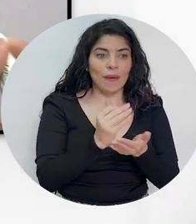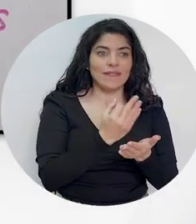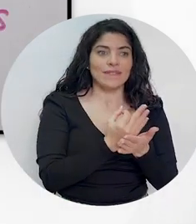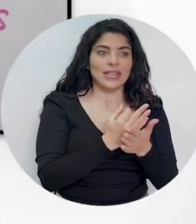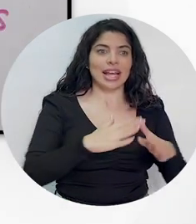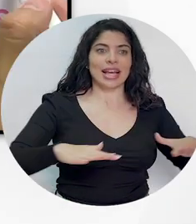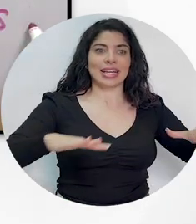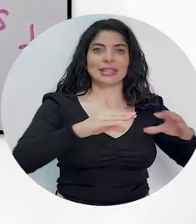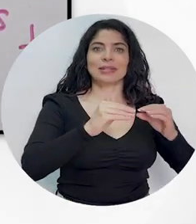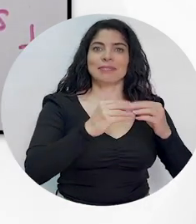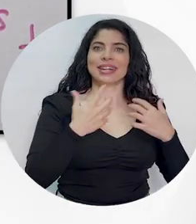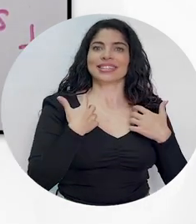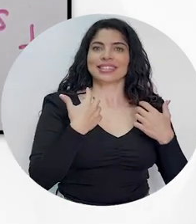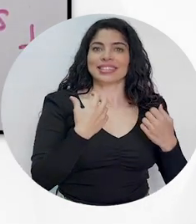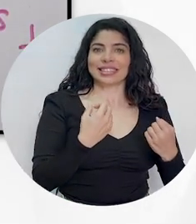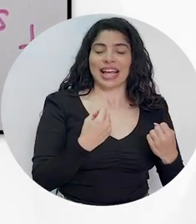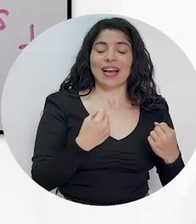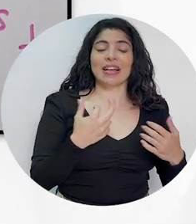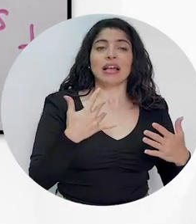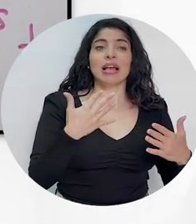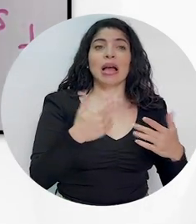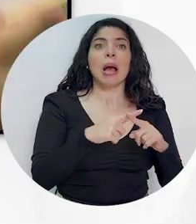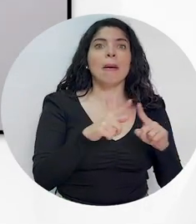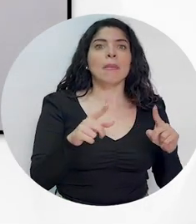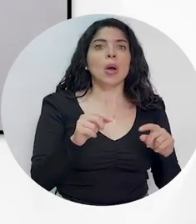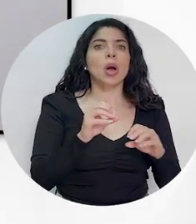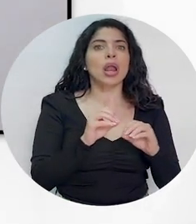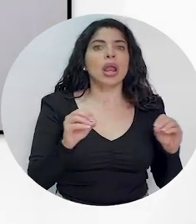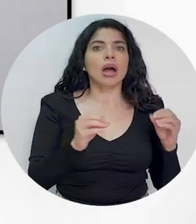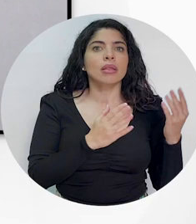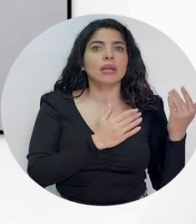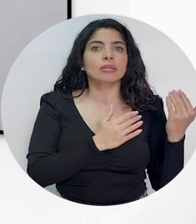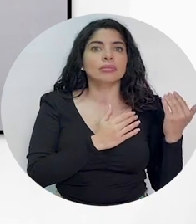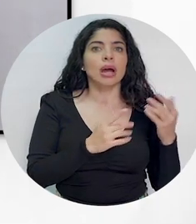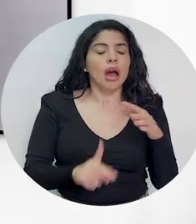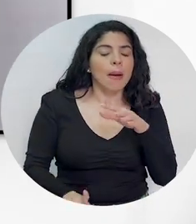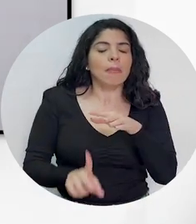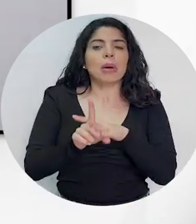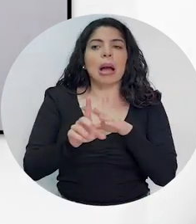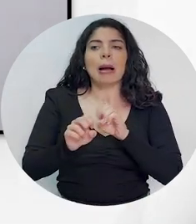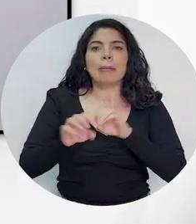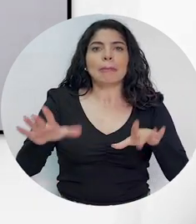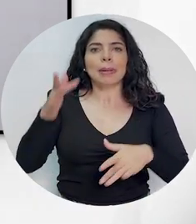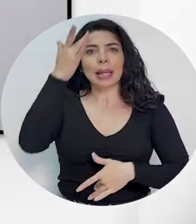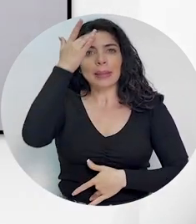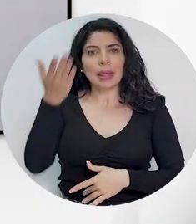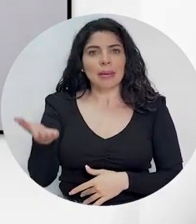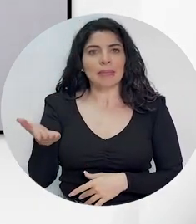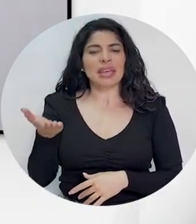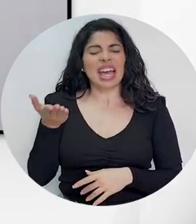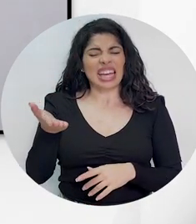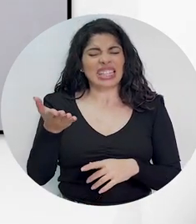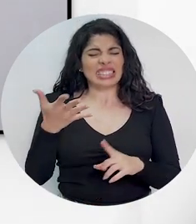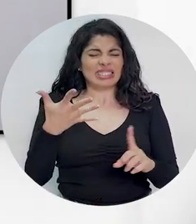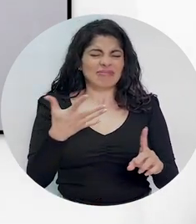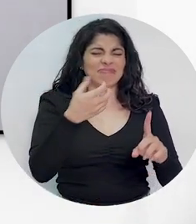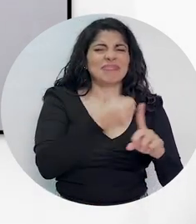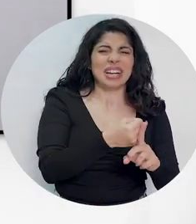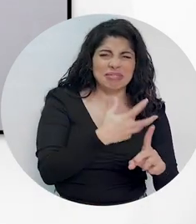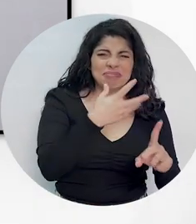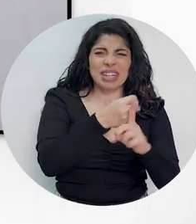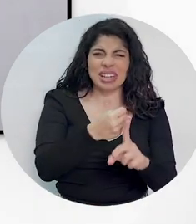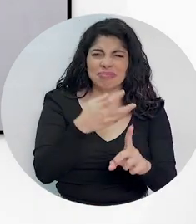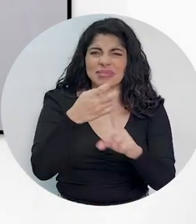finanzas estarían más saludables. Sin embargo, nadie contaba con que llegaría la pandemia, que afectaría el funcionamiento de